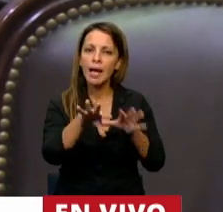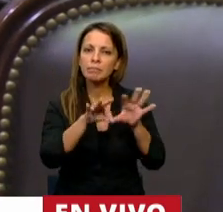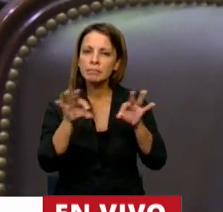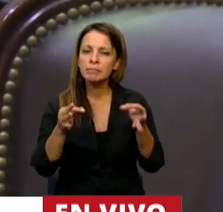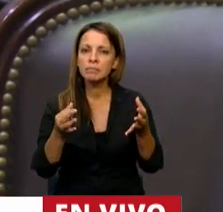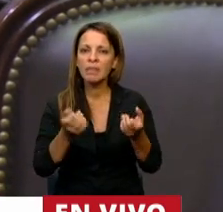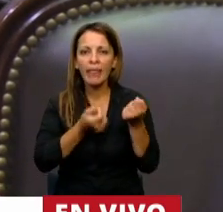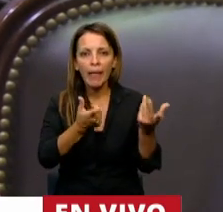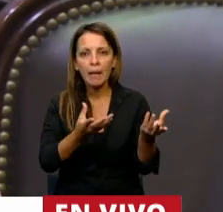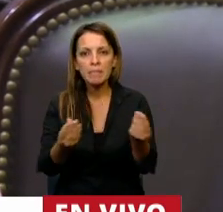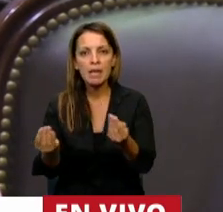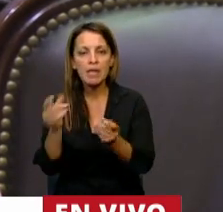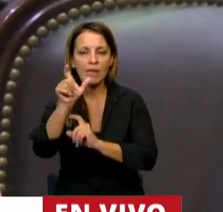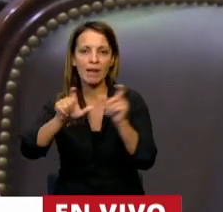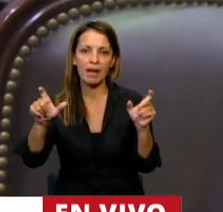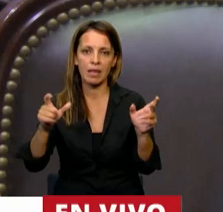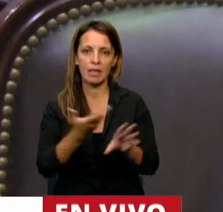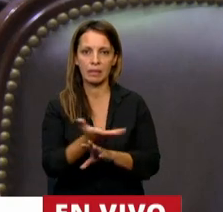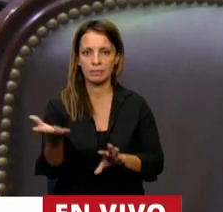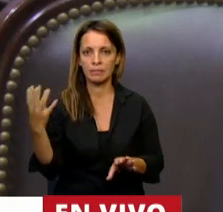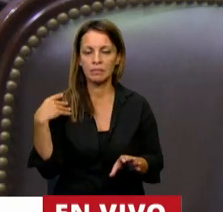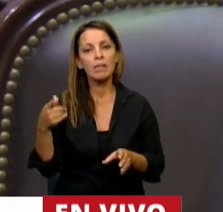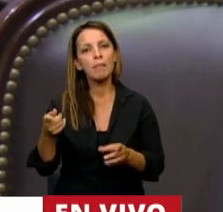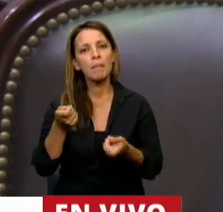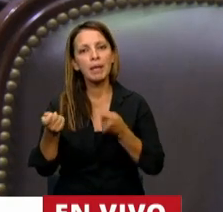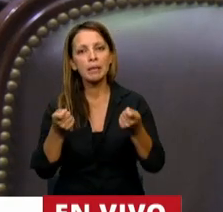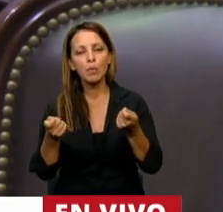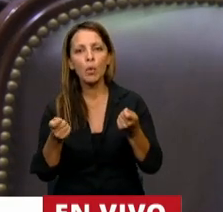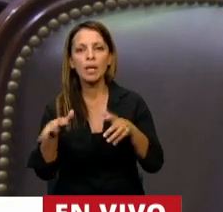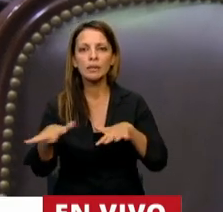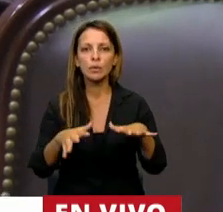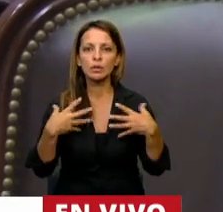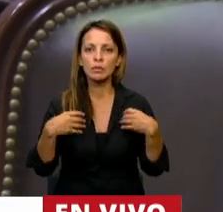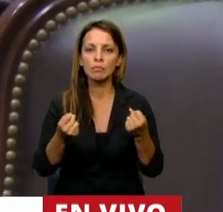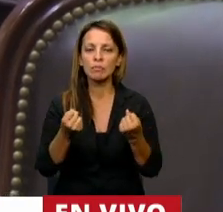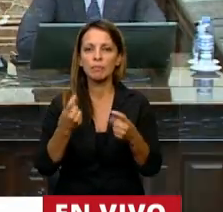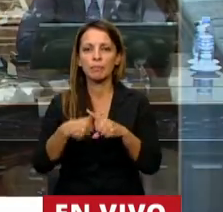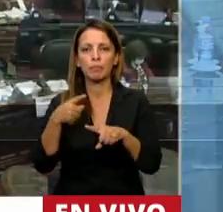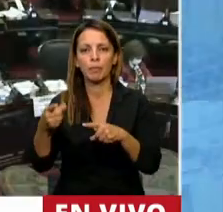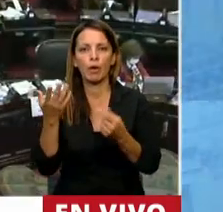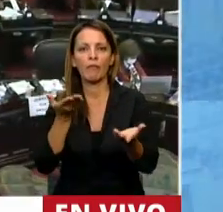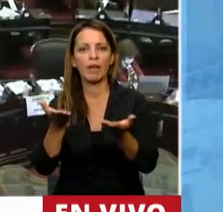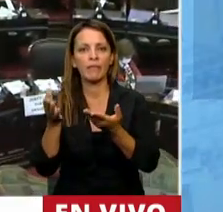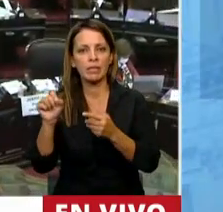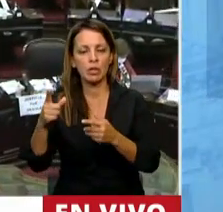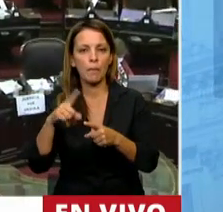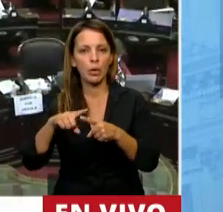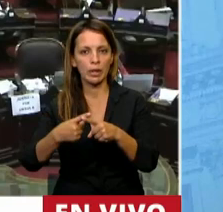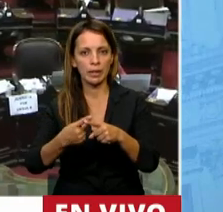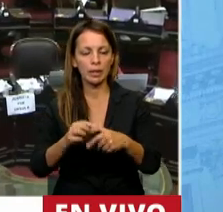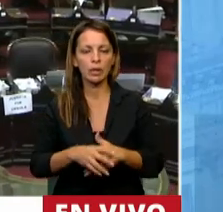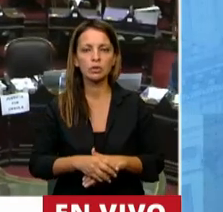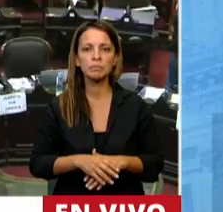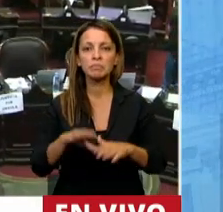miedo en la sociedad civil y manipular la situación sanitaria por conveniencias políticas. Esto lo